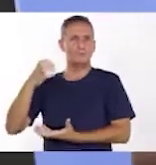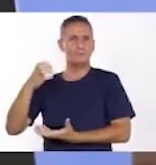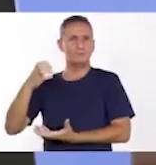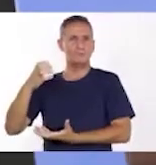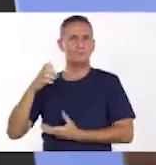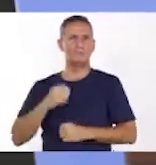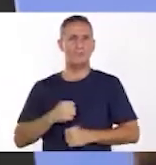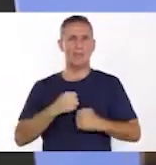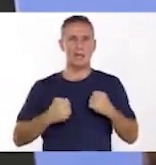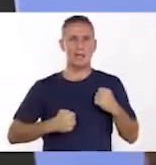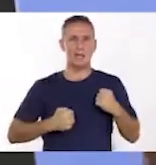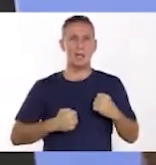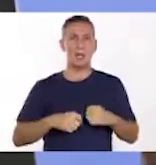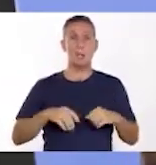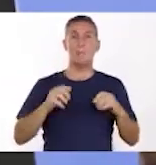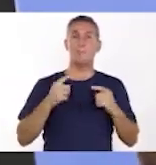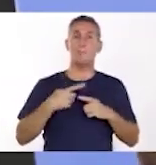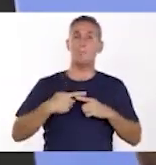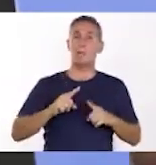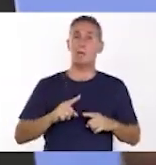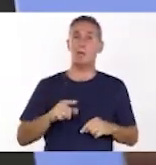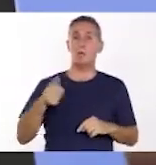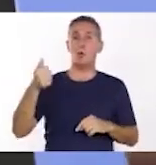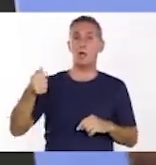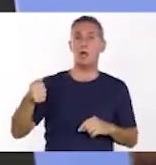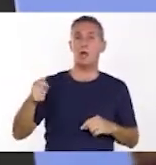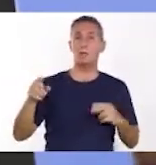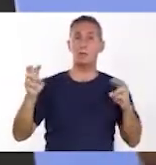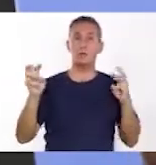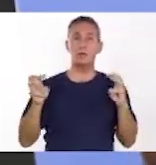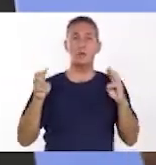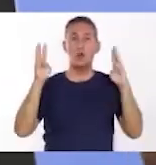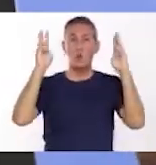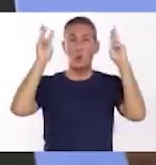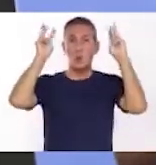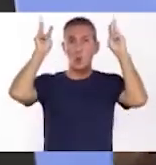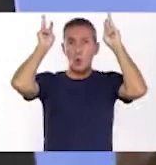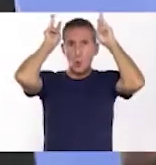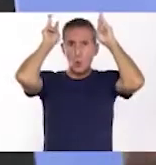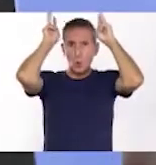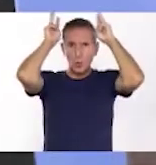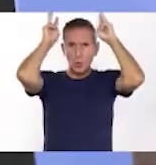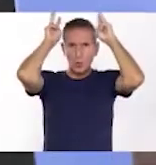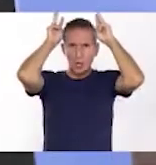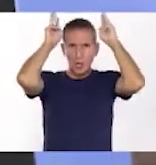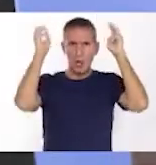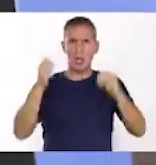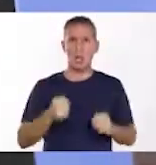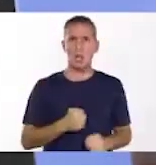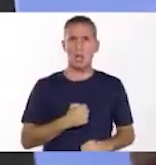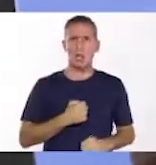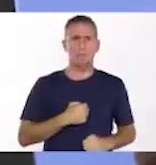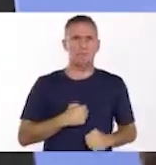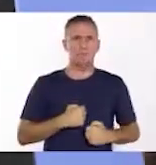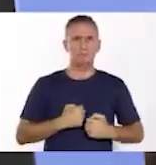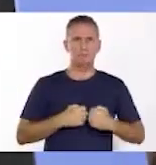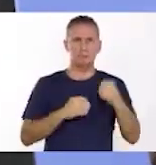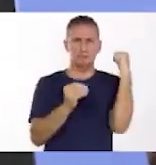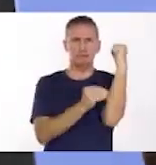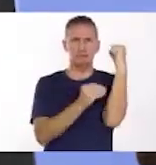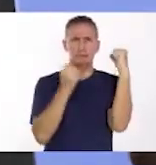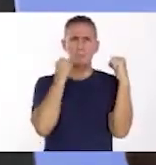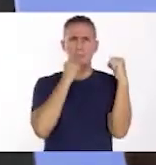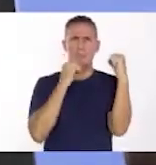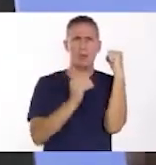Pero Agamenón es el rey de reyes, el rey de hombres, por tanto el más poderoso. Y es por eso que